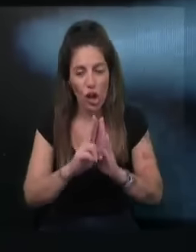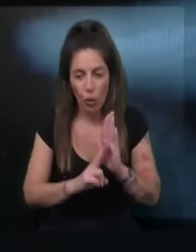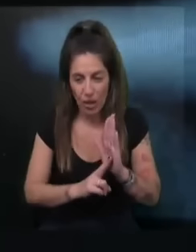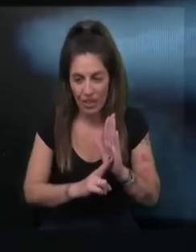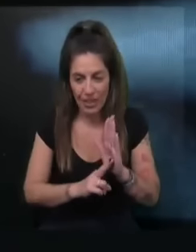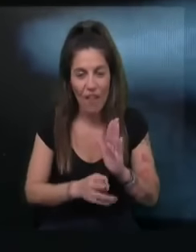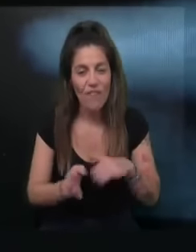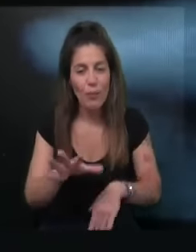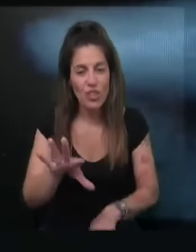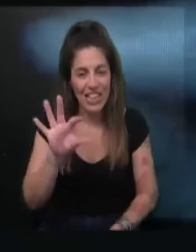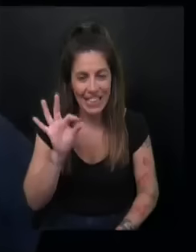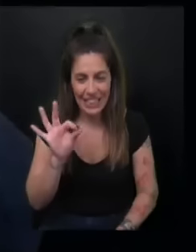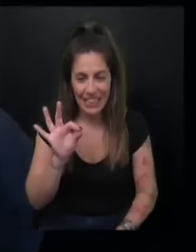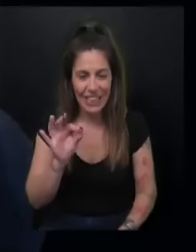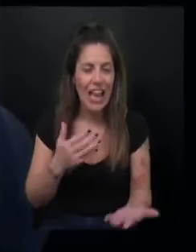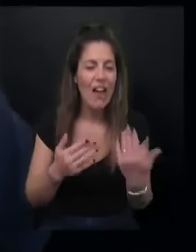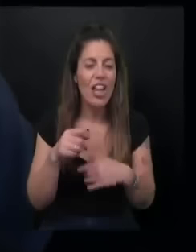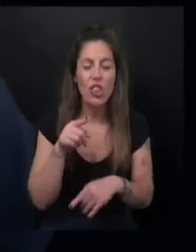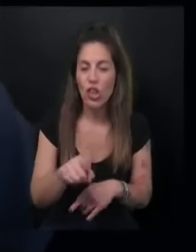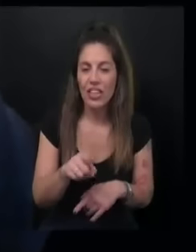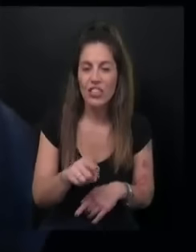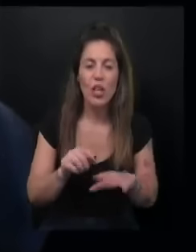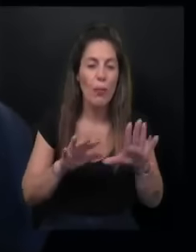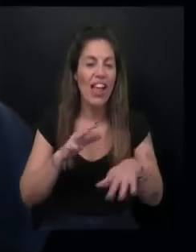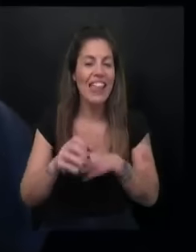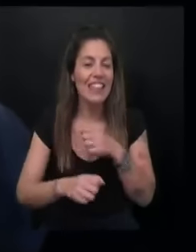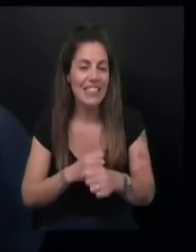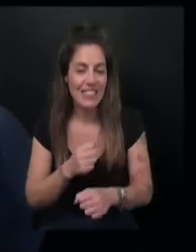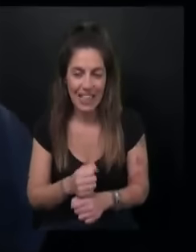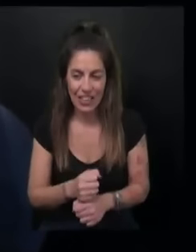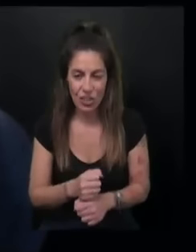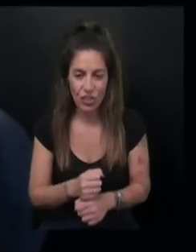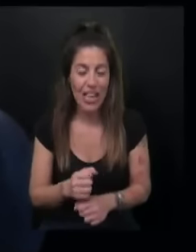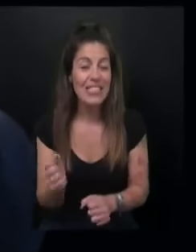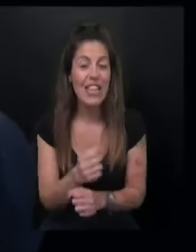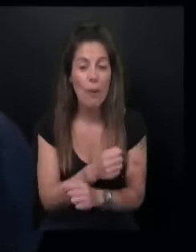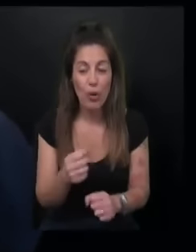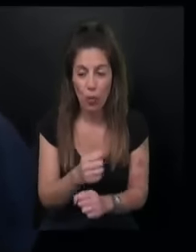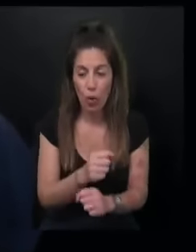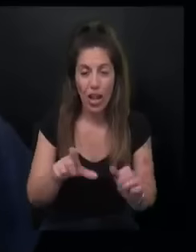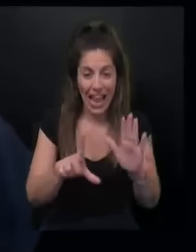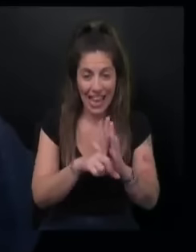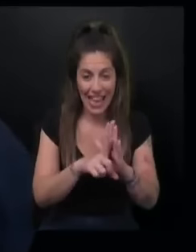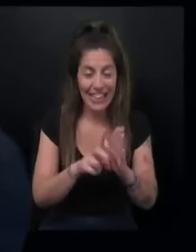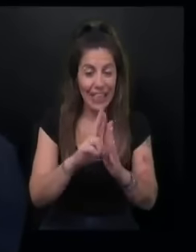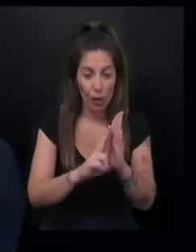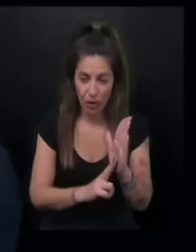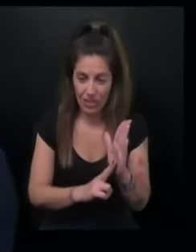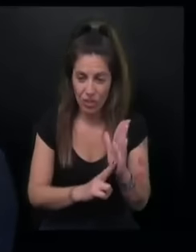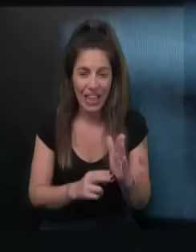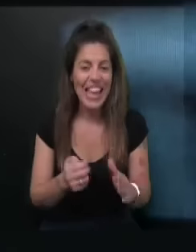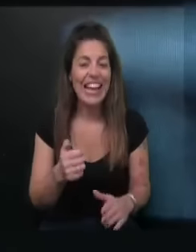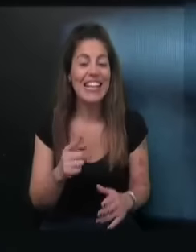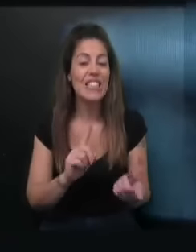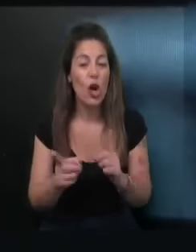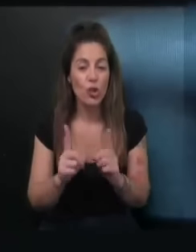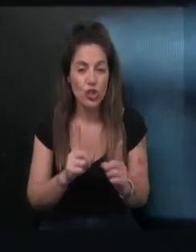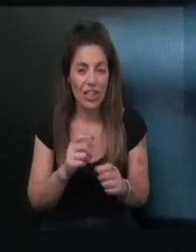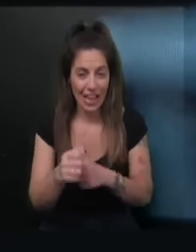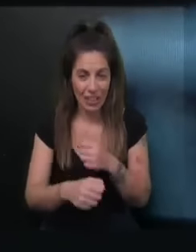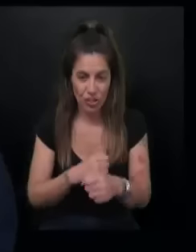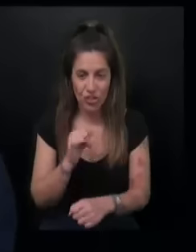vamos a elegir hablando de eso estamos a 10 años de que se aprobó la la ley de regulación Casi 11 Casi